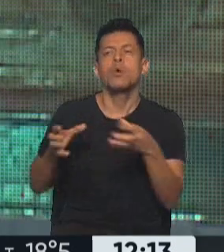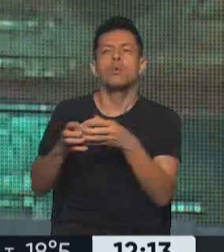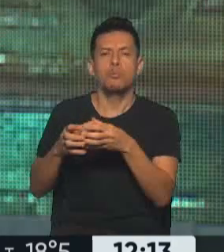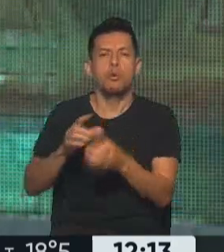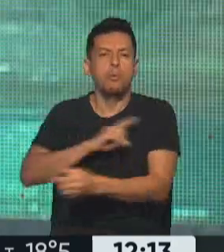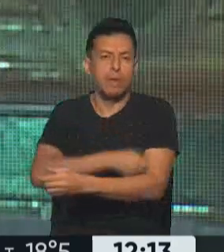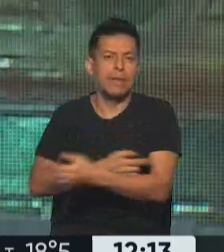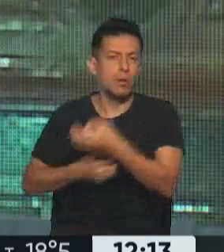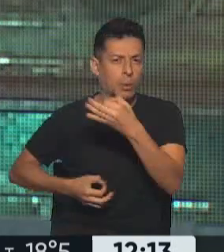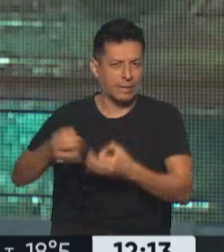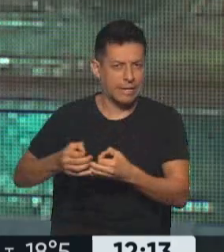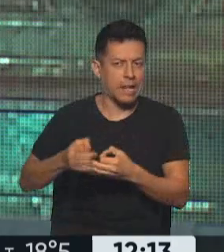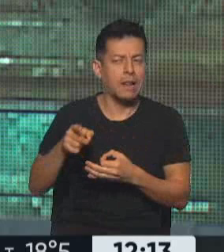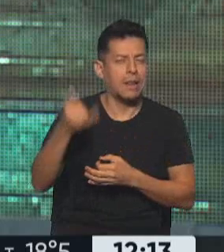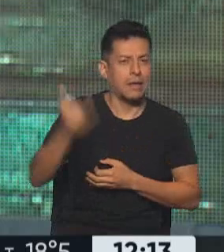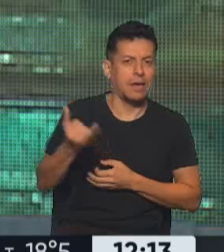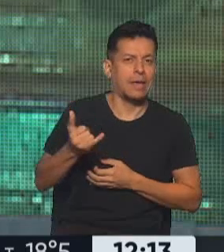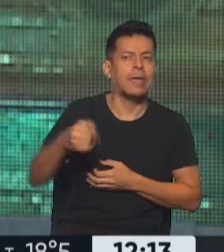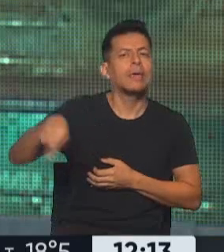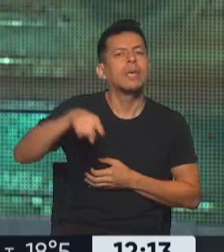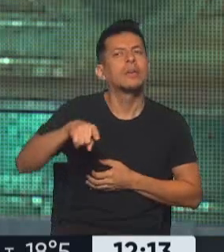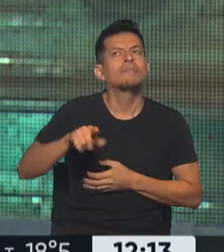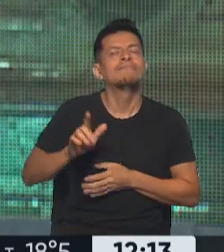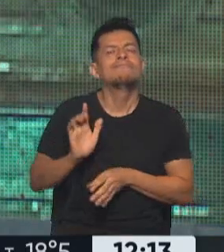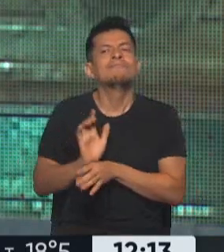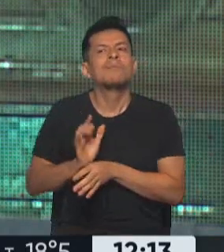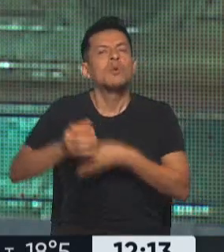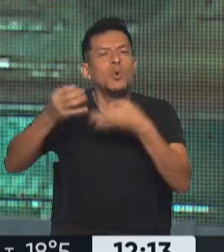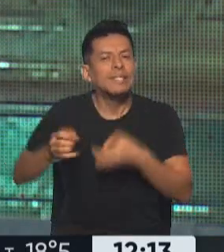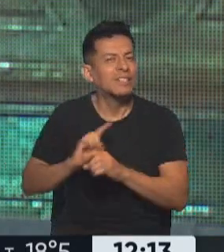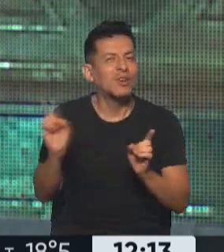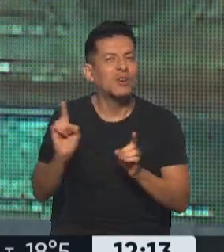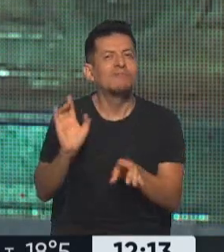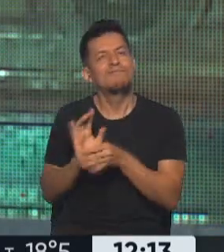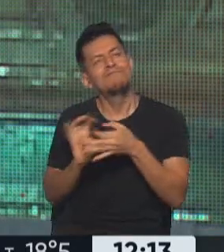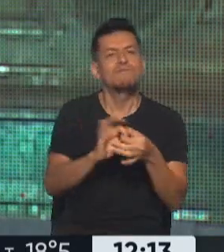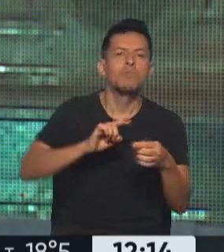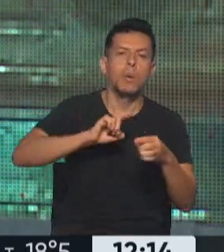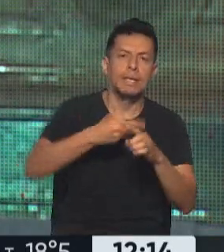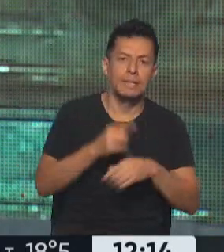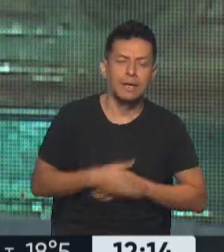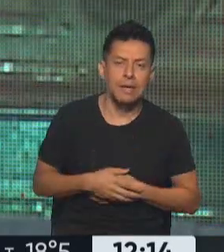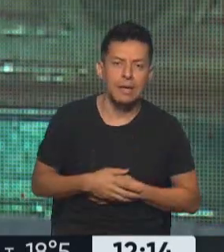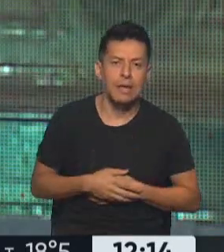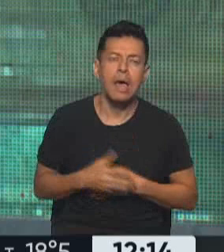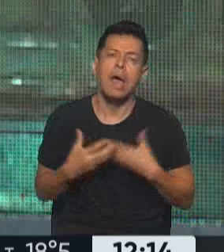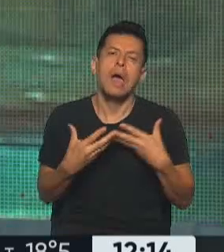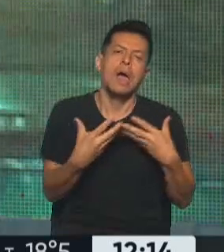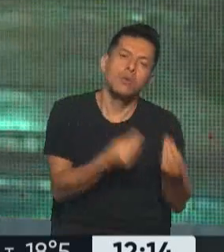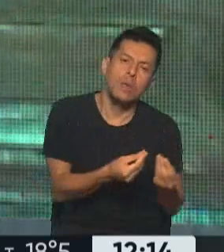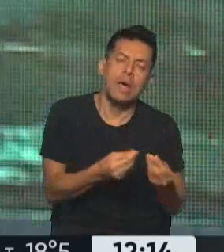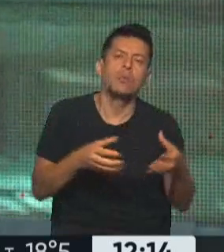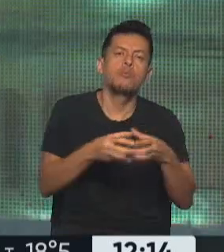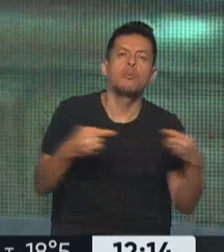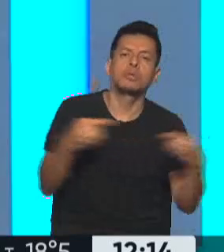que lamentablemente no está haciendo justicia, sino que quiere hacer política y hacer política para la oposición, lo que es más grave